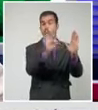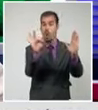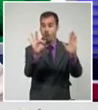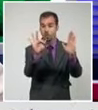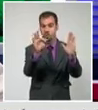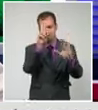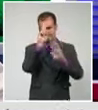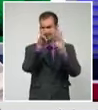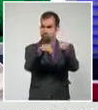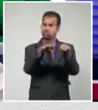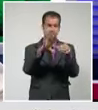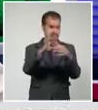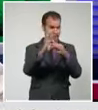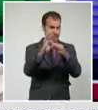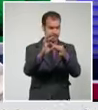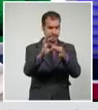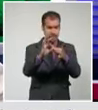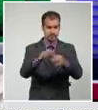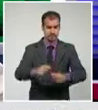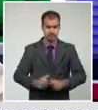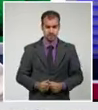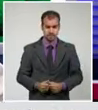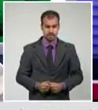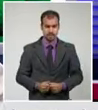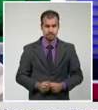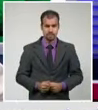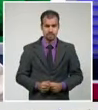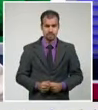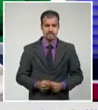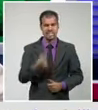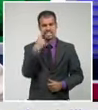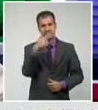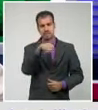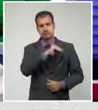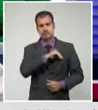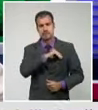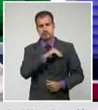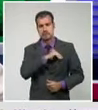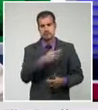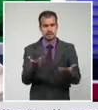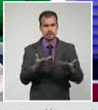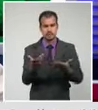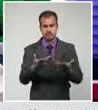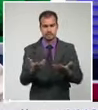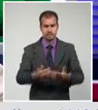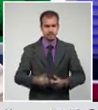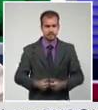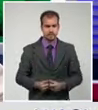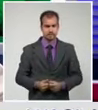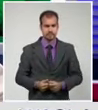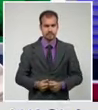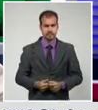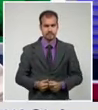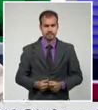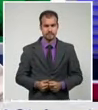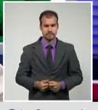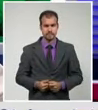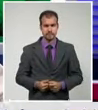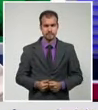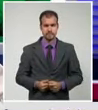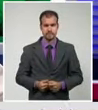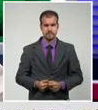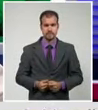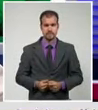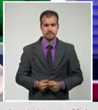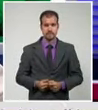terapia intensiva por la sintomatología que presentaba en el ingreso desde el